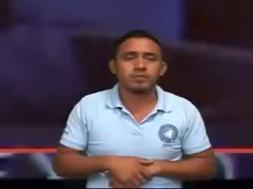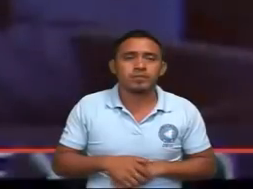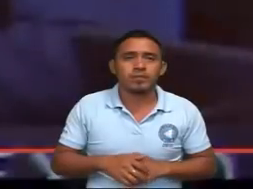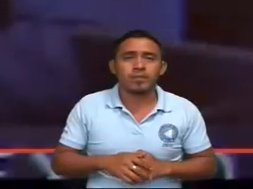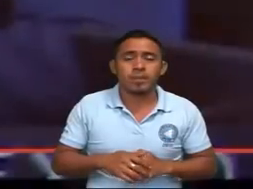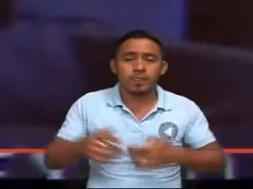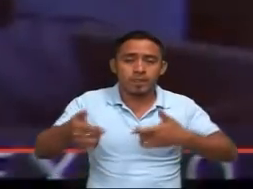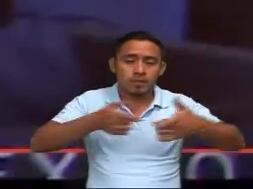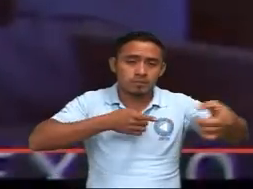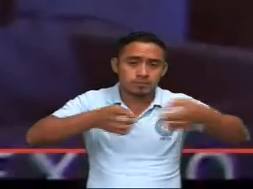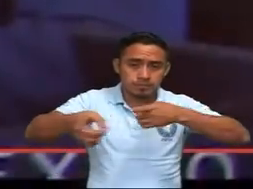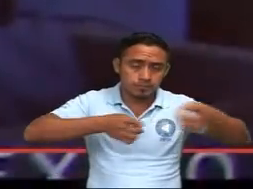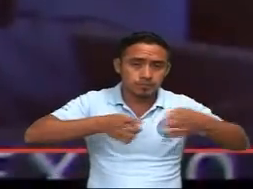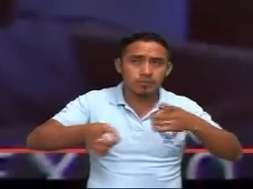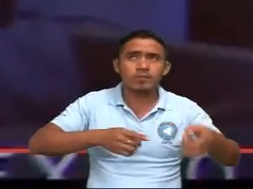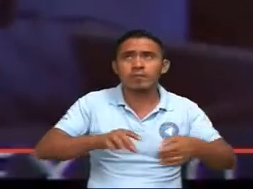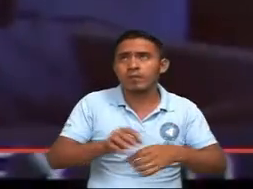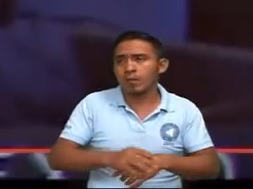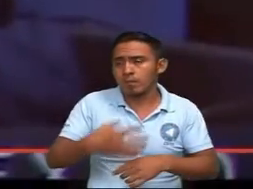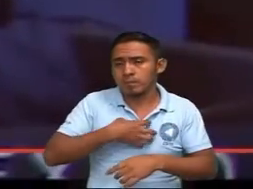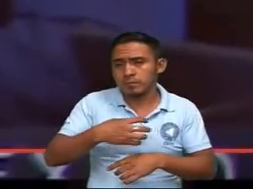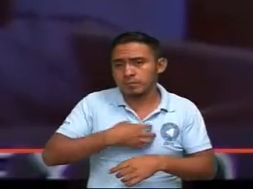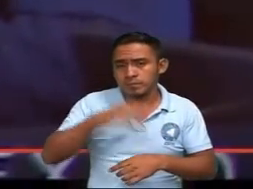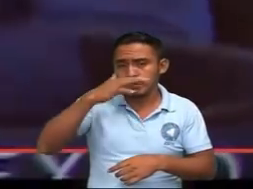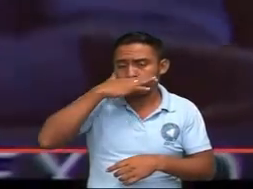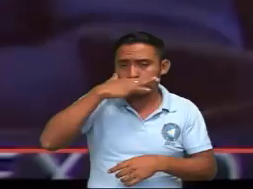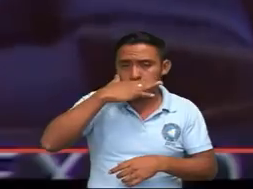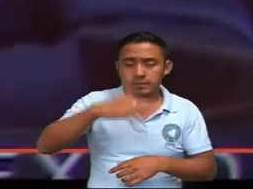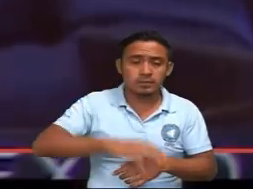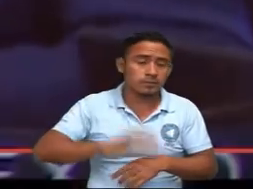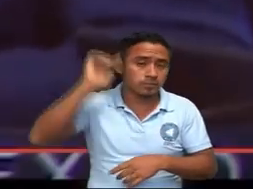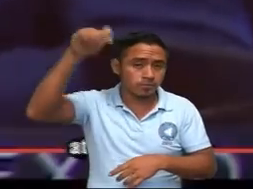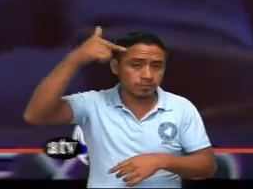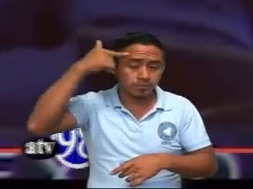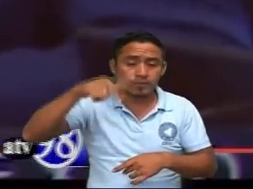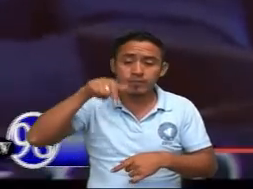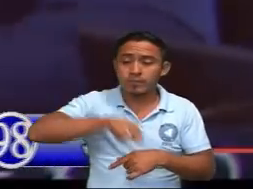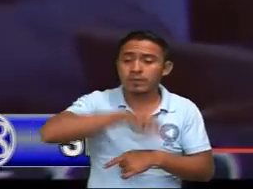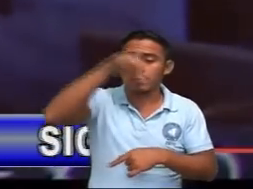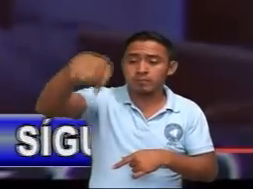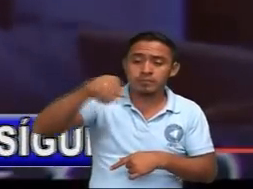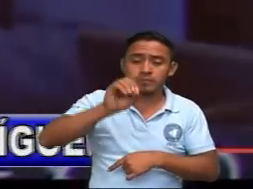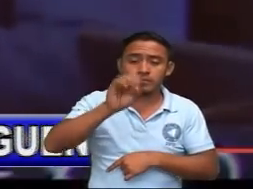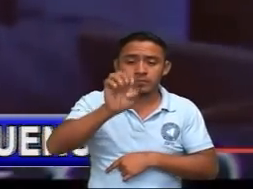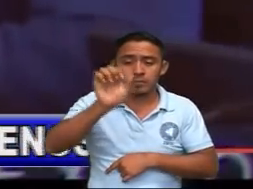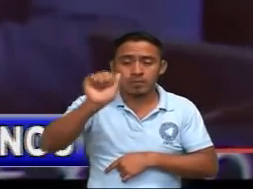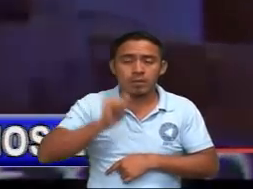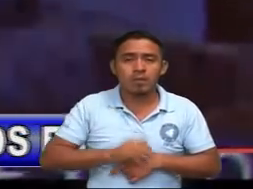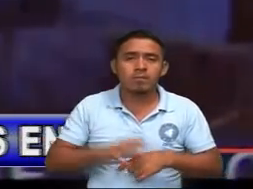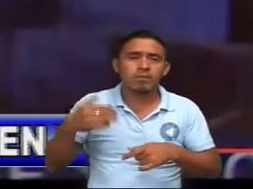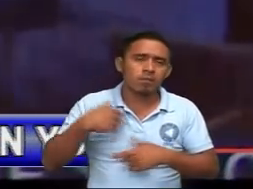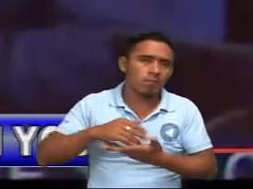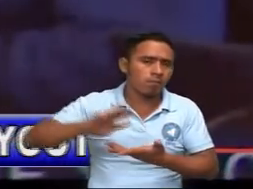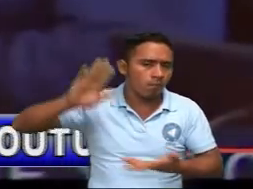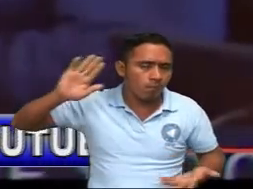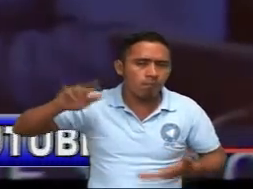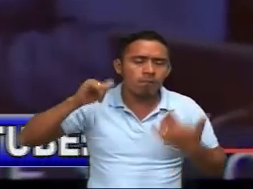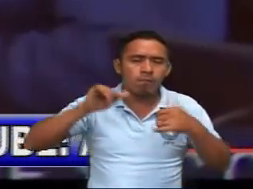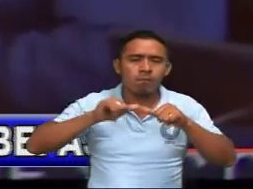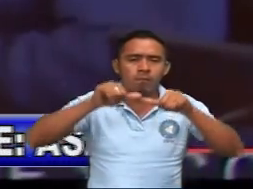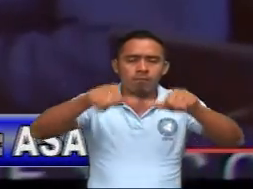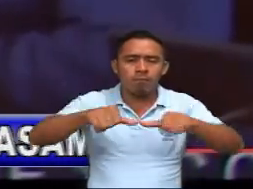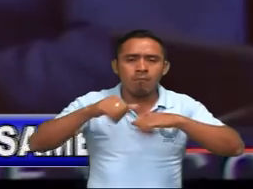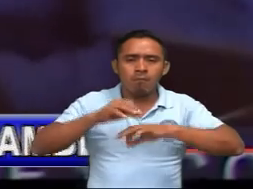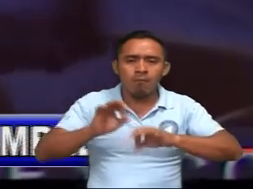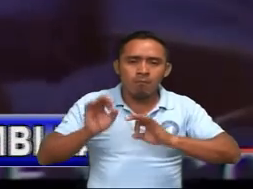La delegación del Gobierno de Reconciliación y Unidad Nacional ante la OEA reiteró una vez más su compromiso invariable de Estado y